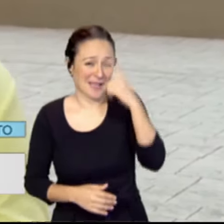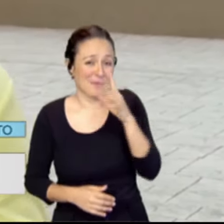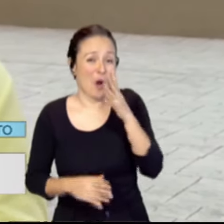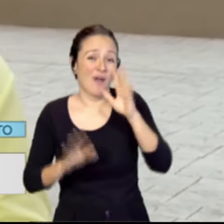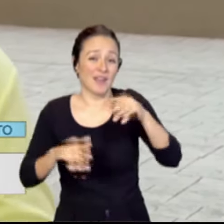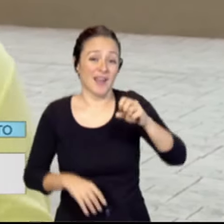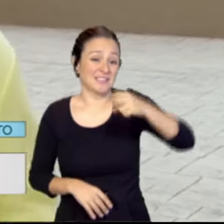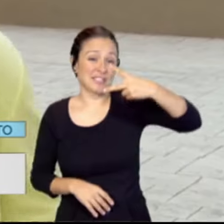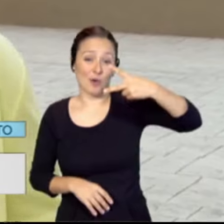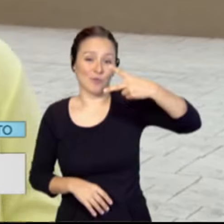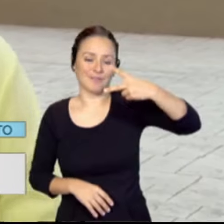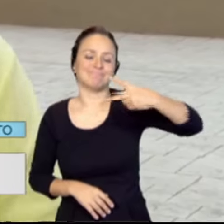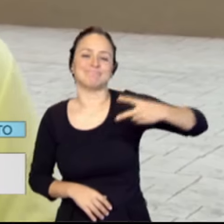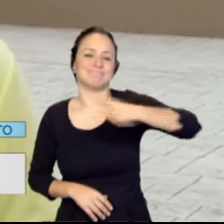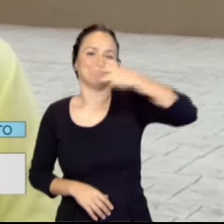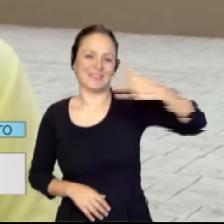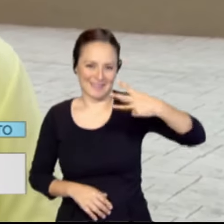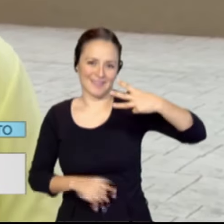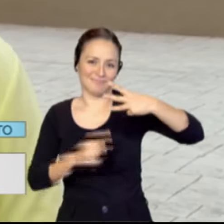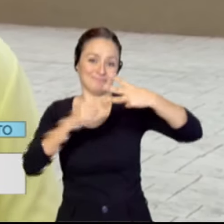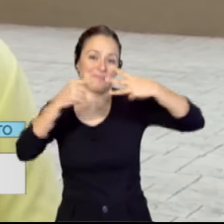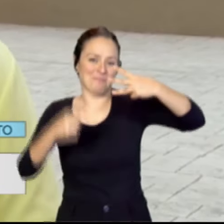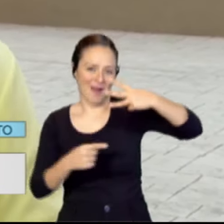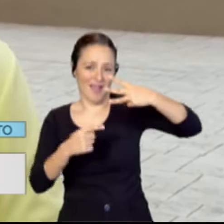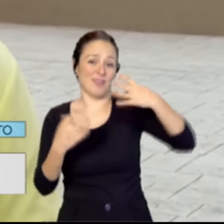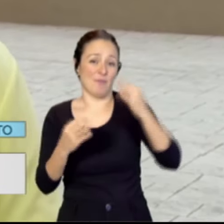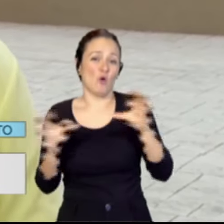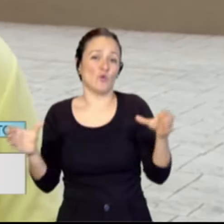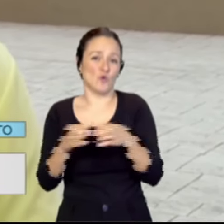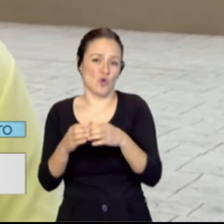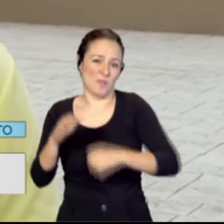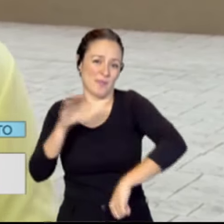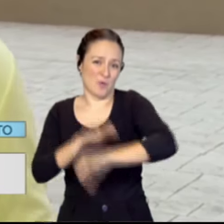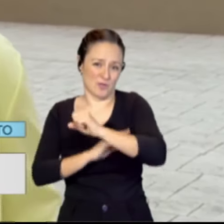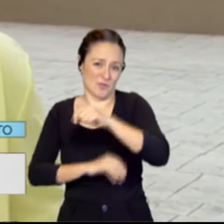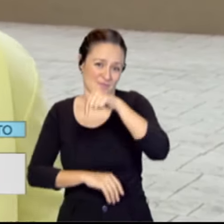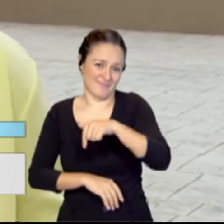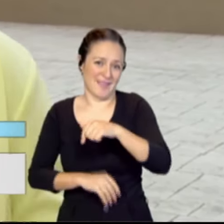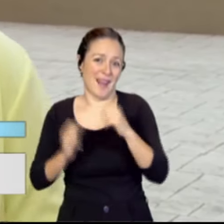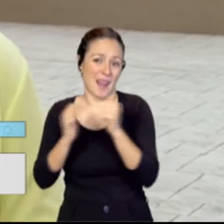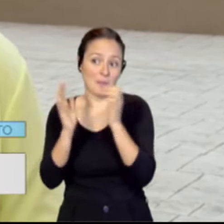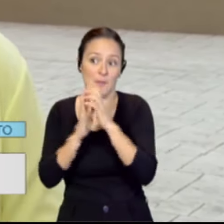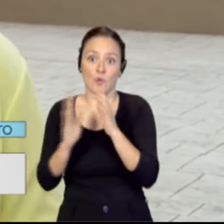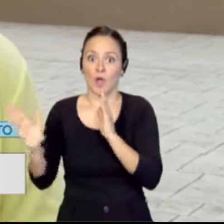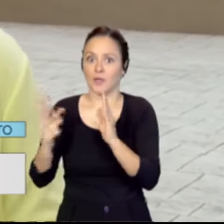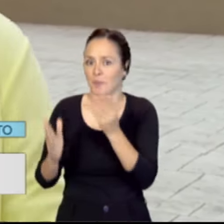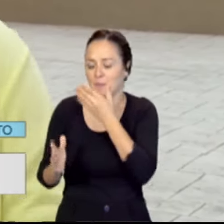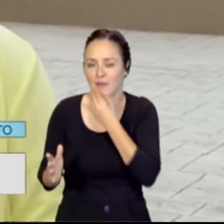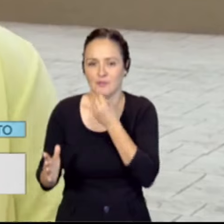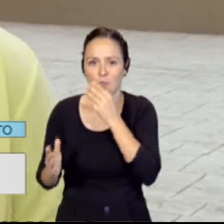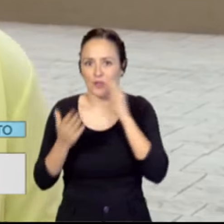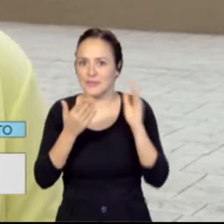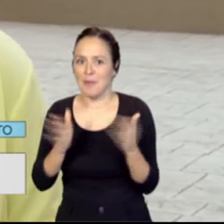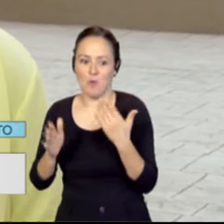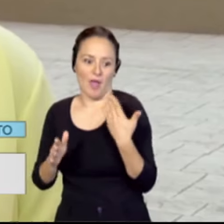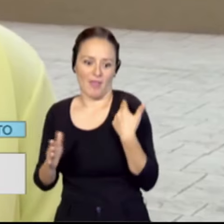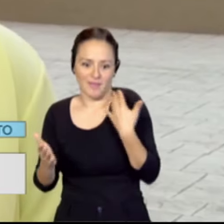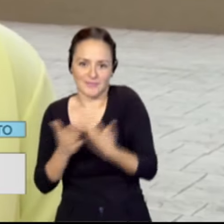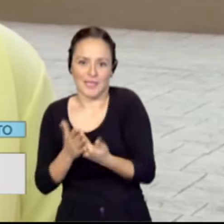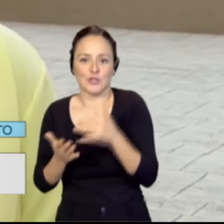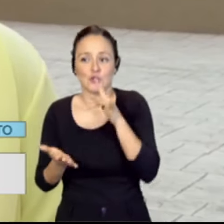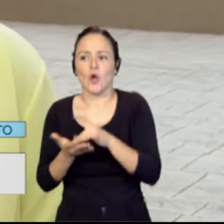la de la segunda red del club deportivo Mensajero finaliza de esta manera una etapa maravillosa que ha vivido en esta última temporada y bueno hoy con nosotros está Guillermo